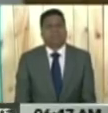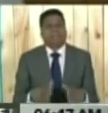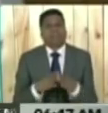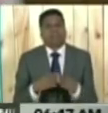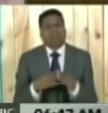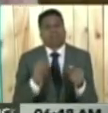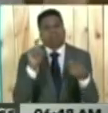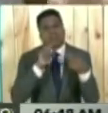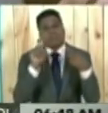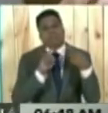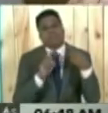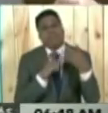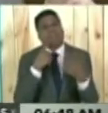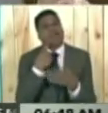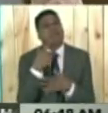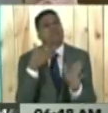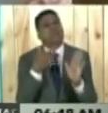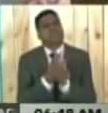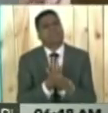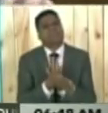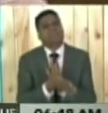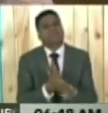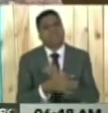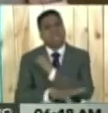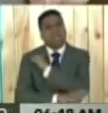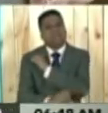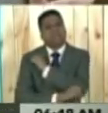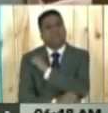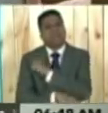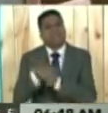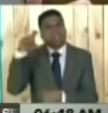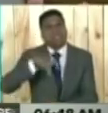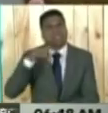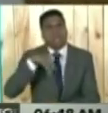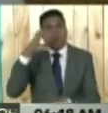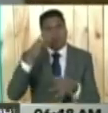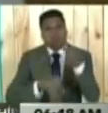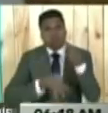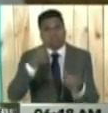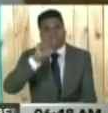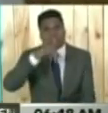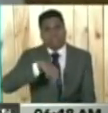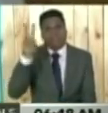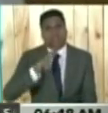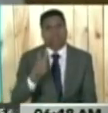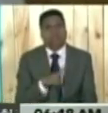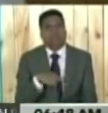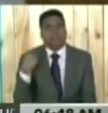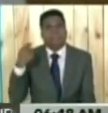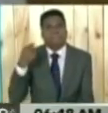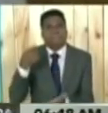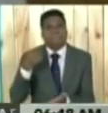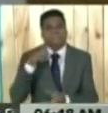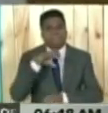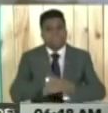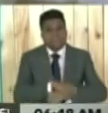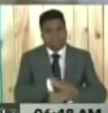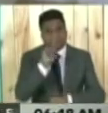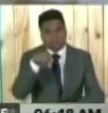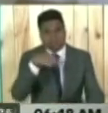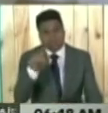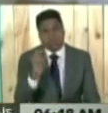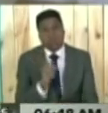detenimiento. Ahora, los causantes del fraude, ¿se necesita justicia en el país? ¿Pagarán por esto? Fíjate que